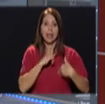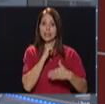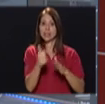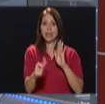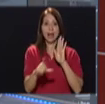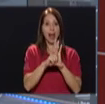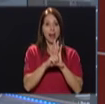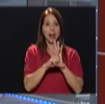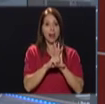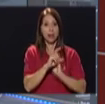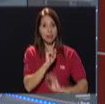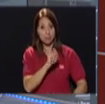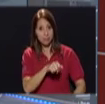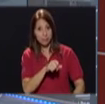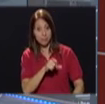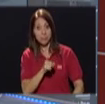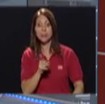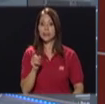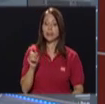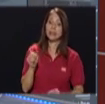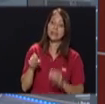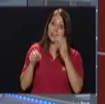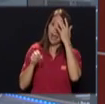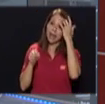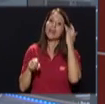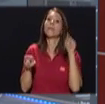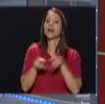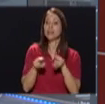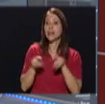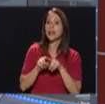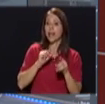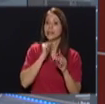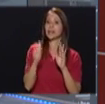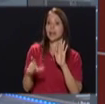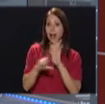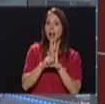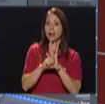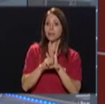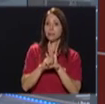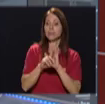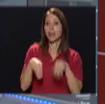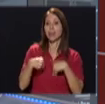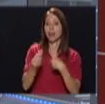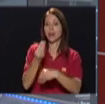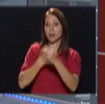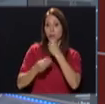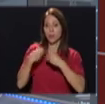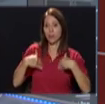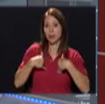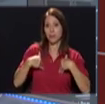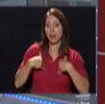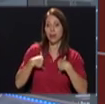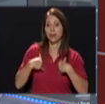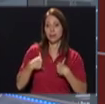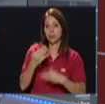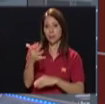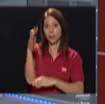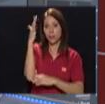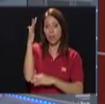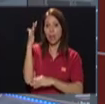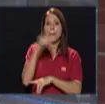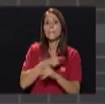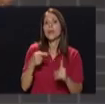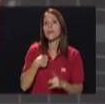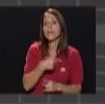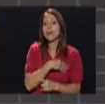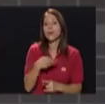que alimentar vida silvestre es una actividad ilegal. Sí. ¿Es así? Sí, perdón, además de ser ilegal, o sea, a